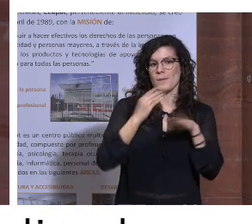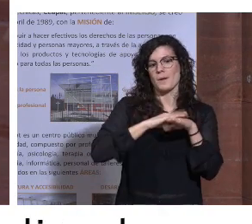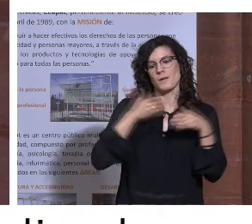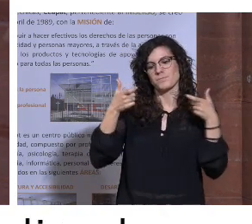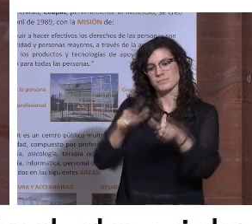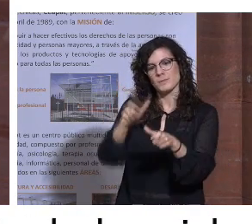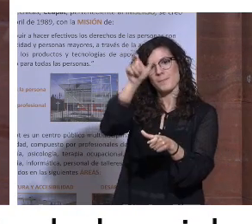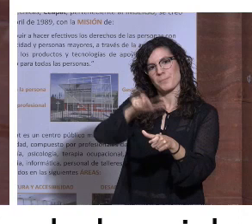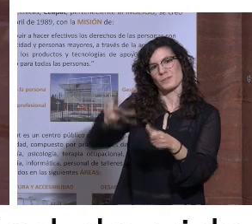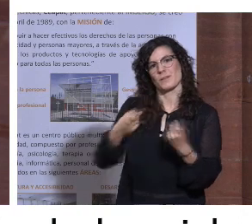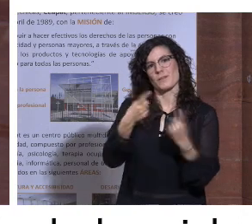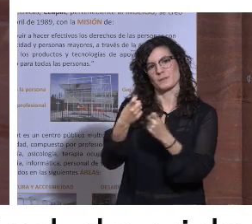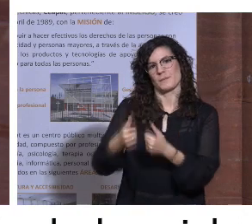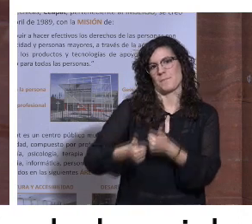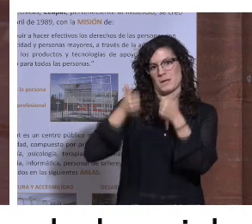necesitan.